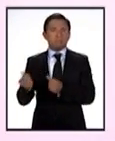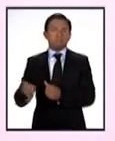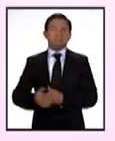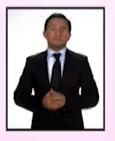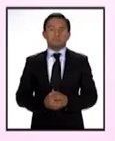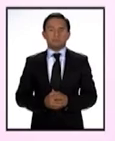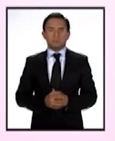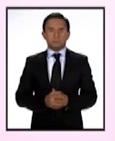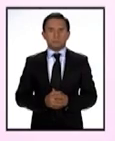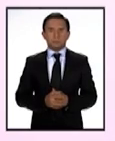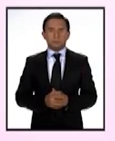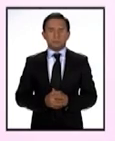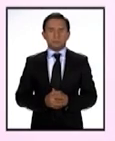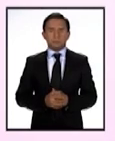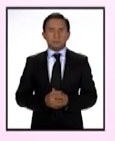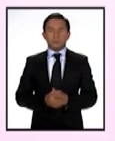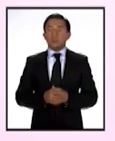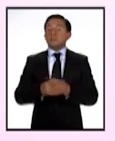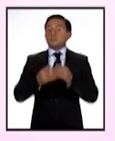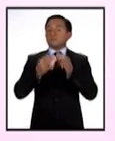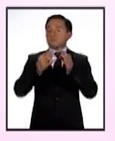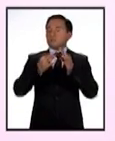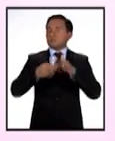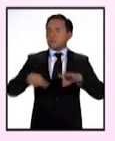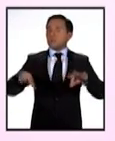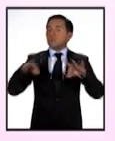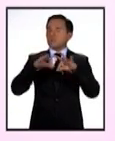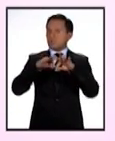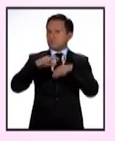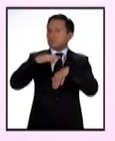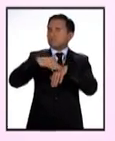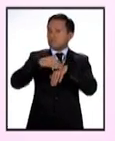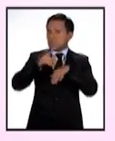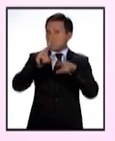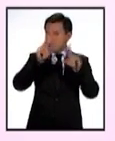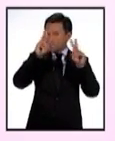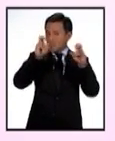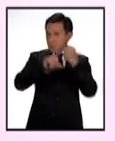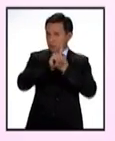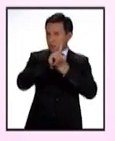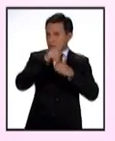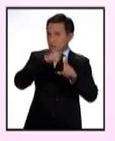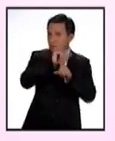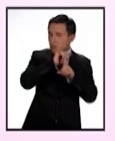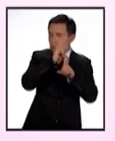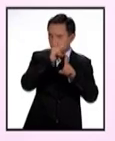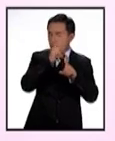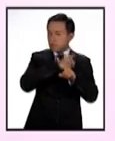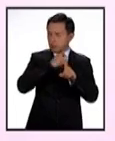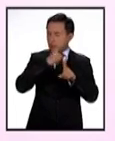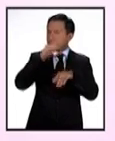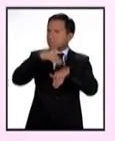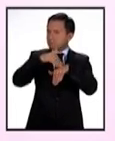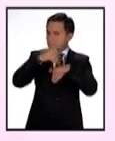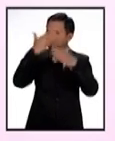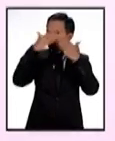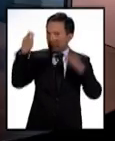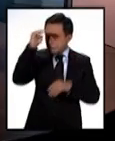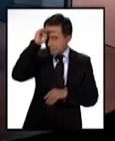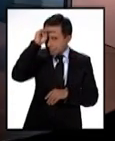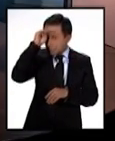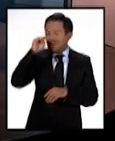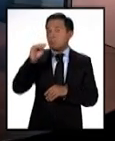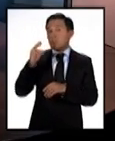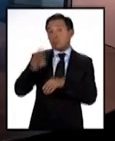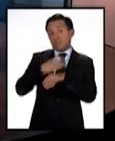Nos importa mucho generar una reflexión en torno a este problema. Por eso hemos invitado a Juan Antonio Vega, que insisto, es un